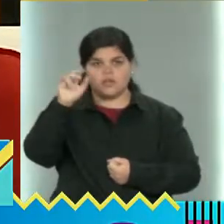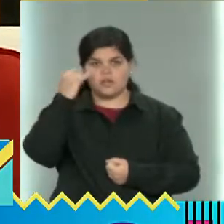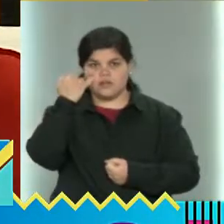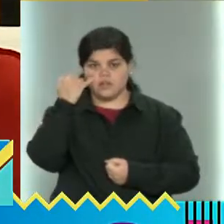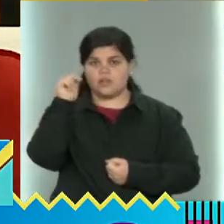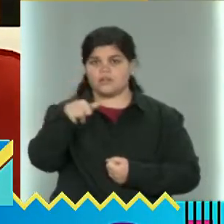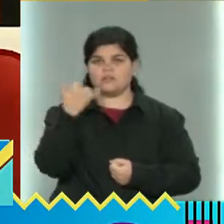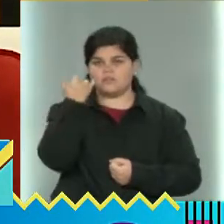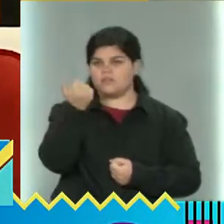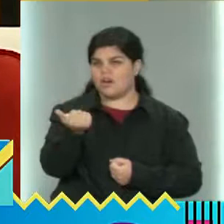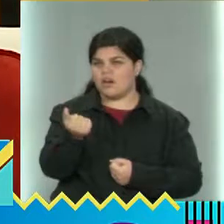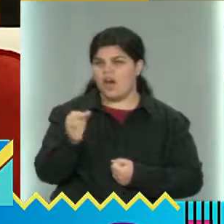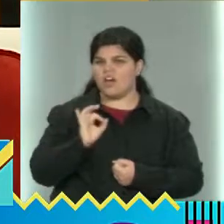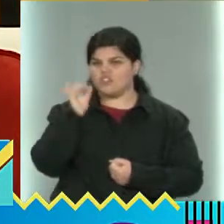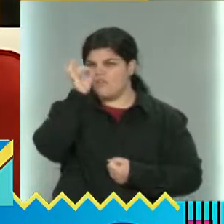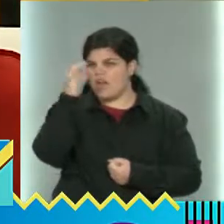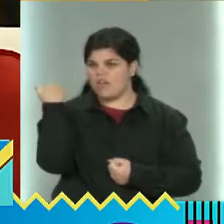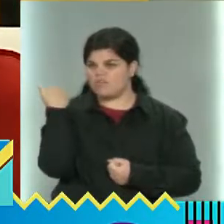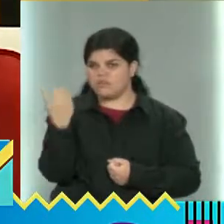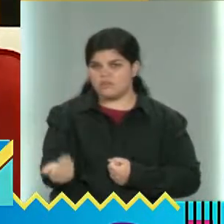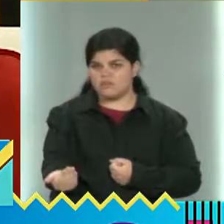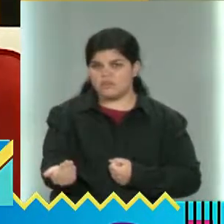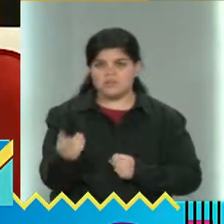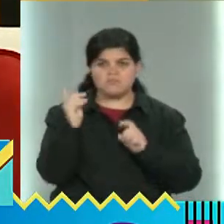pasado una generación completa y otra más.